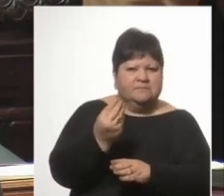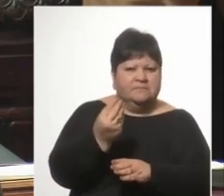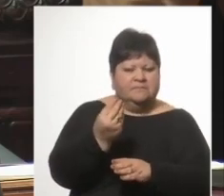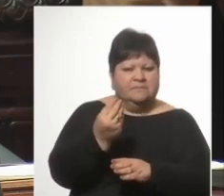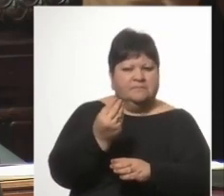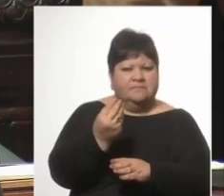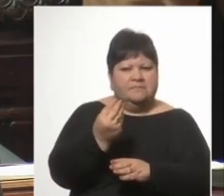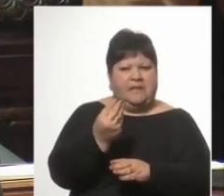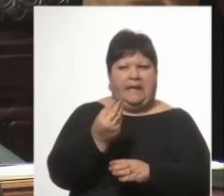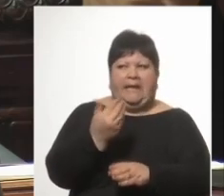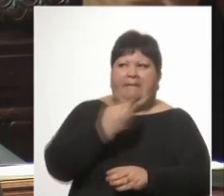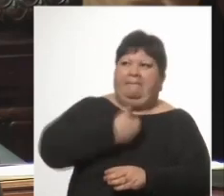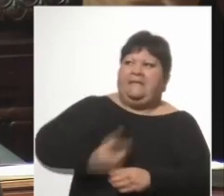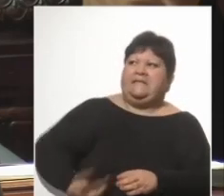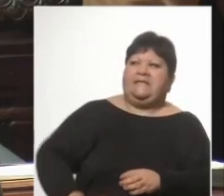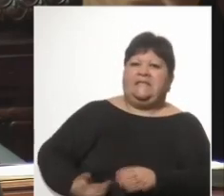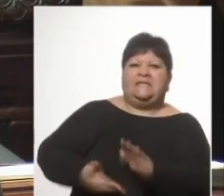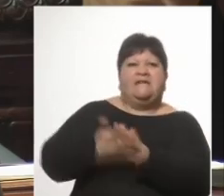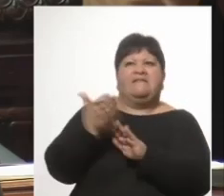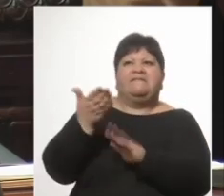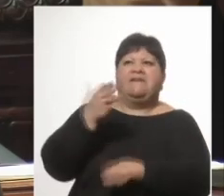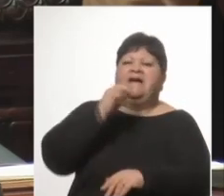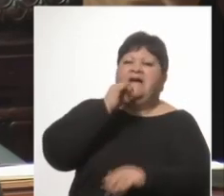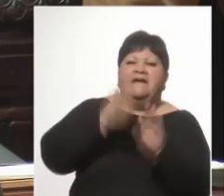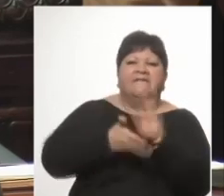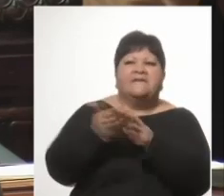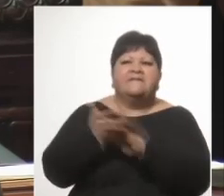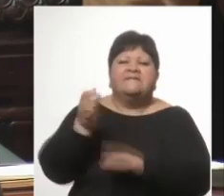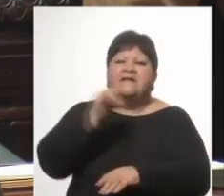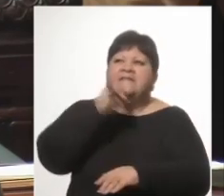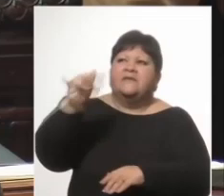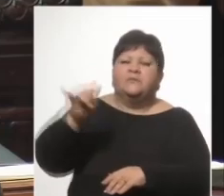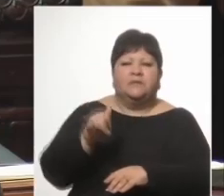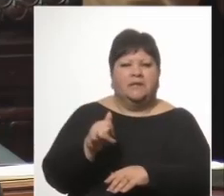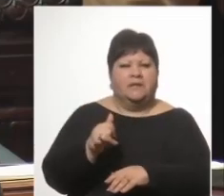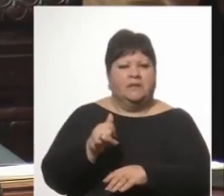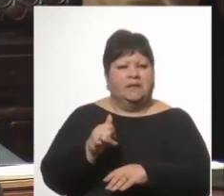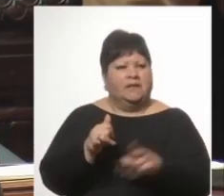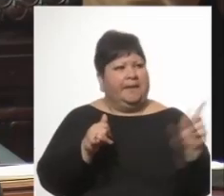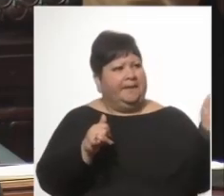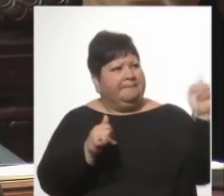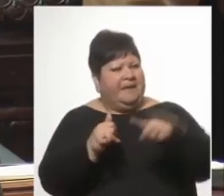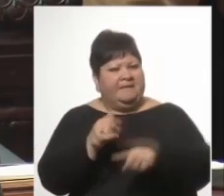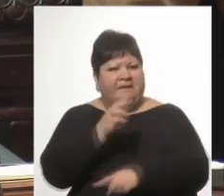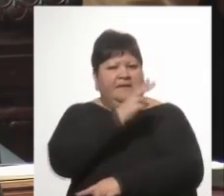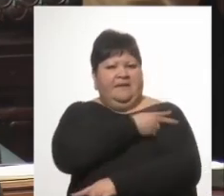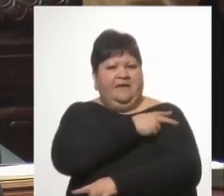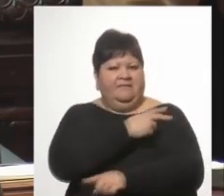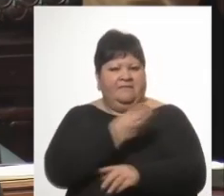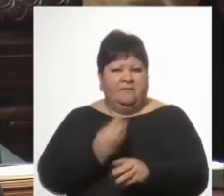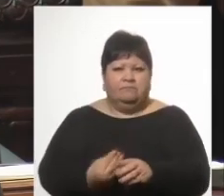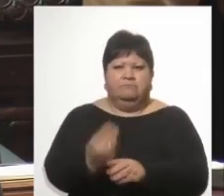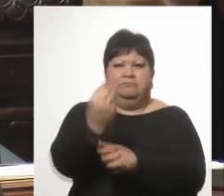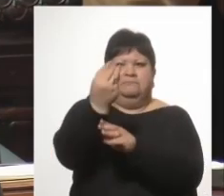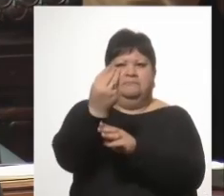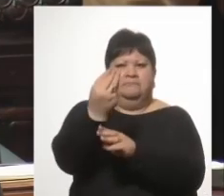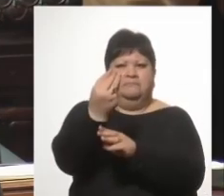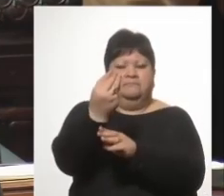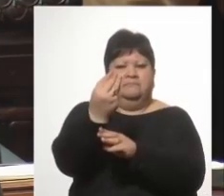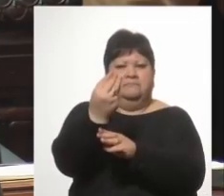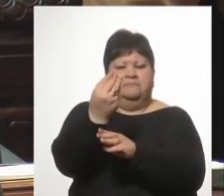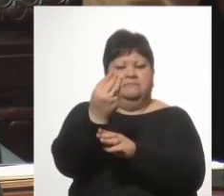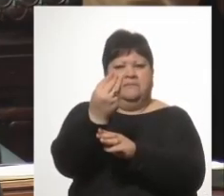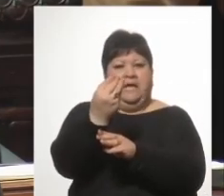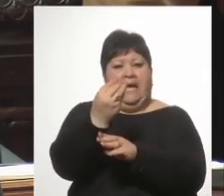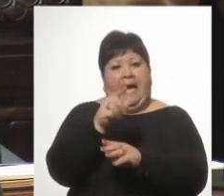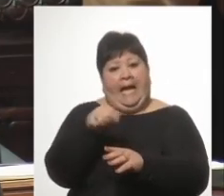No tiene ninguna lógica que nombrara comandante en jefe a quien pensaba denunciar pocos días después. Y el